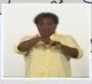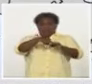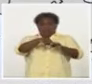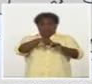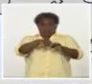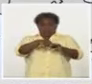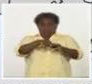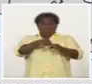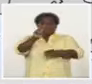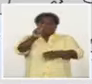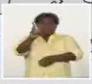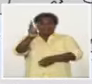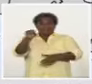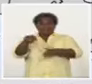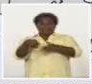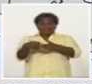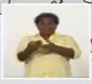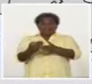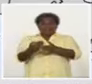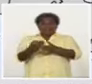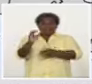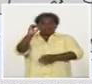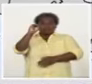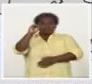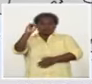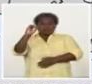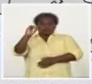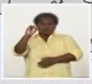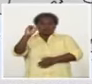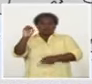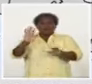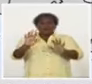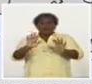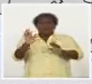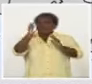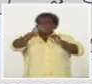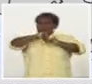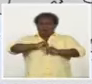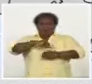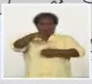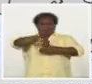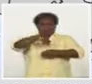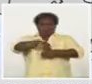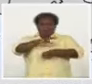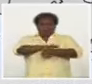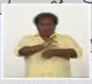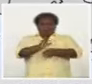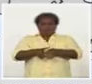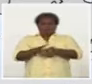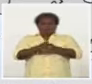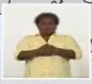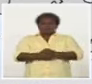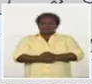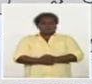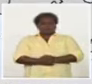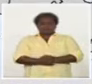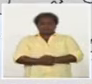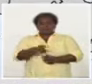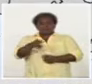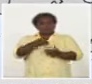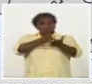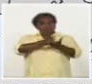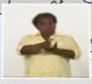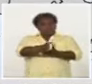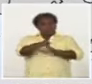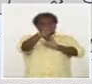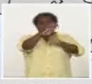días consecutivos, sin confirmar casos de COVID-19 y manteniendo las medidas muy